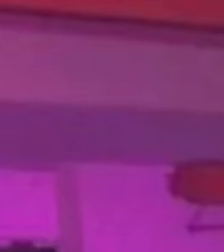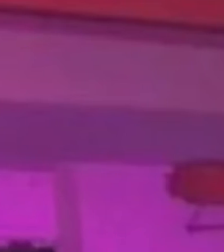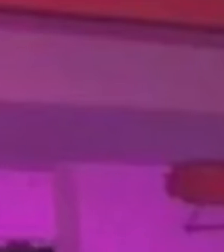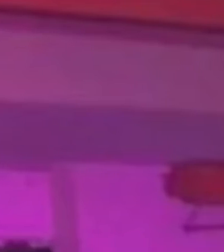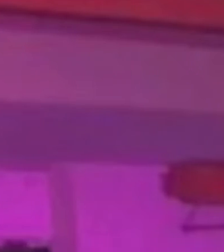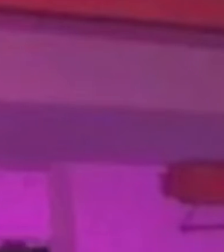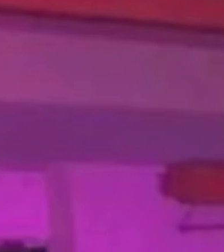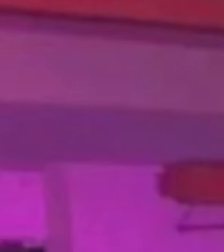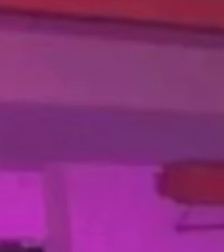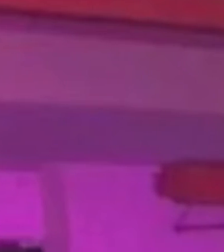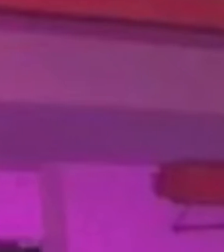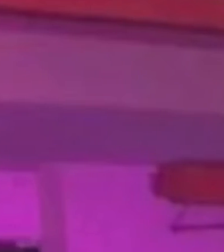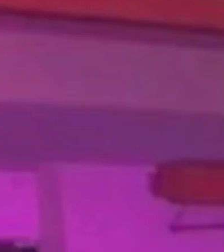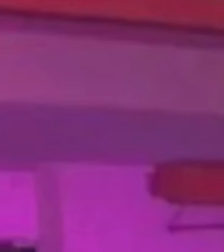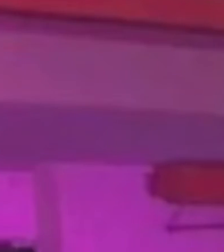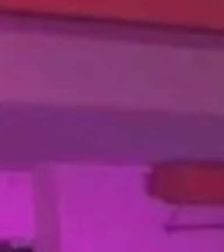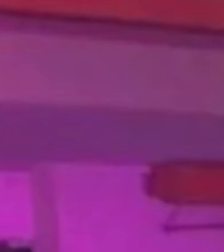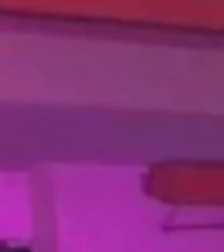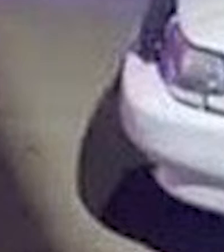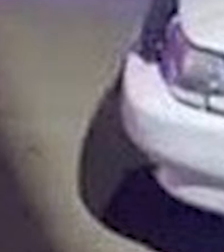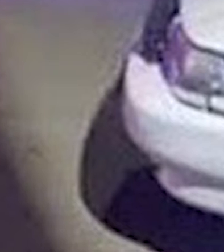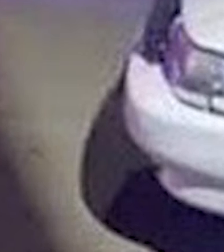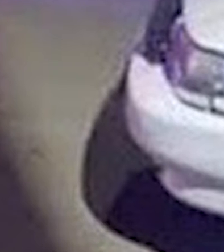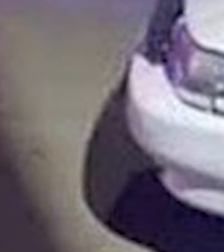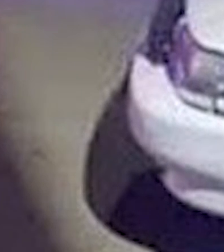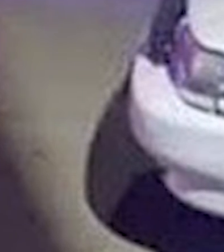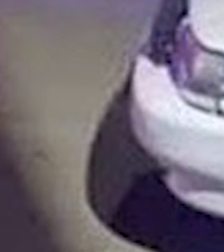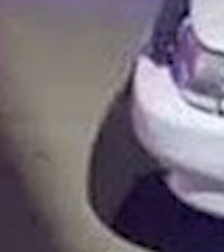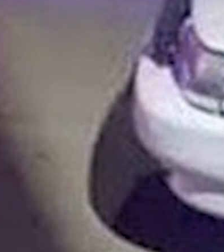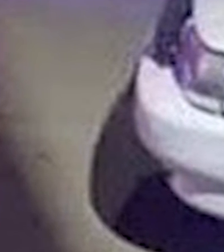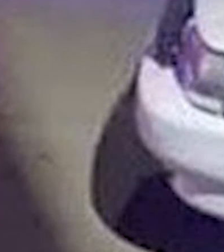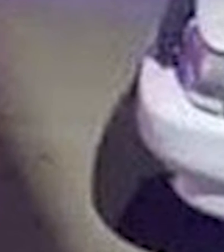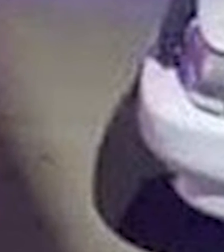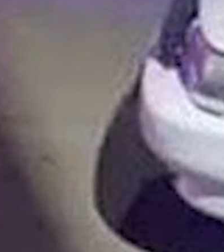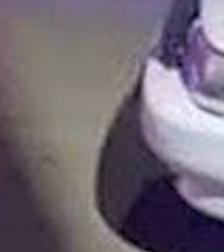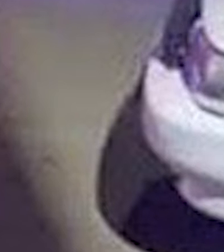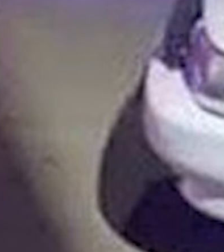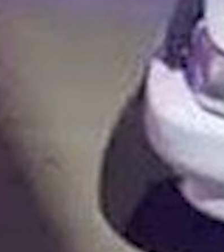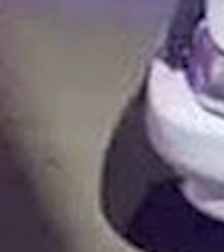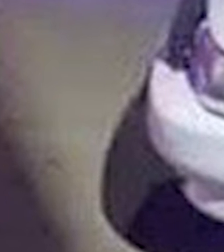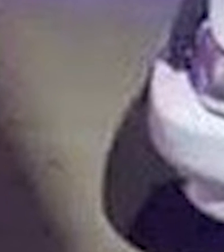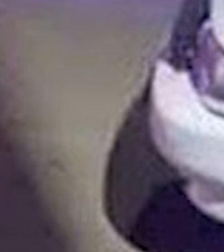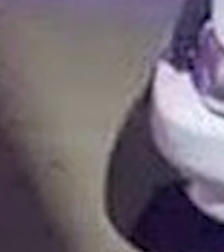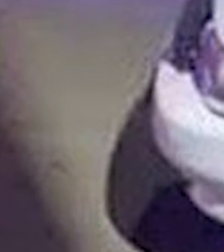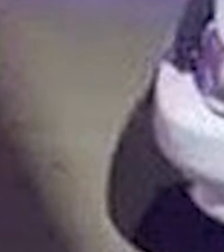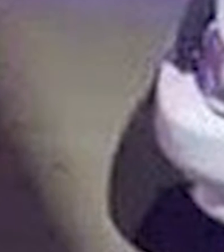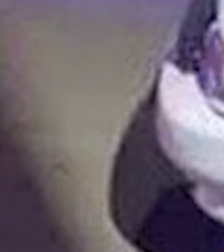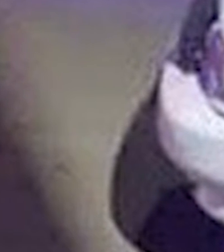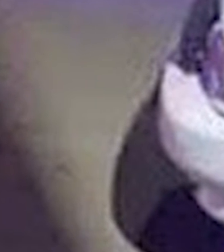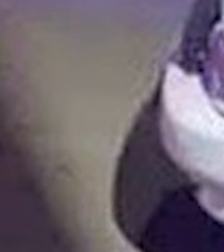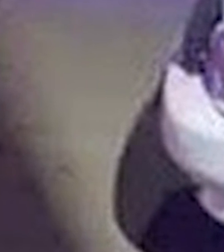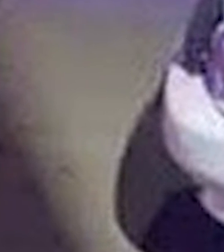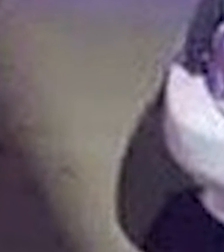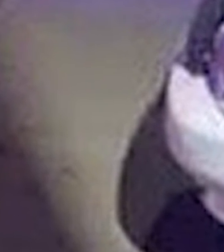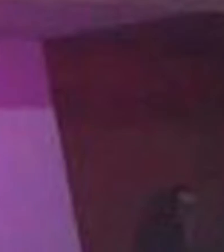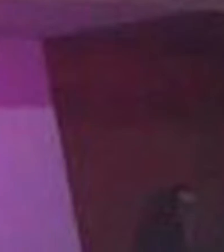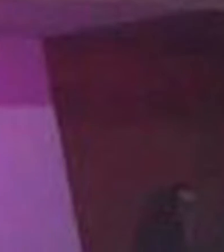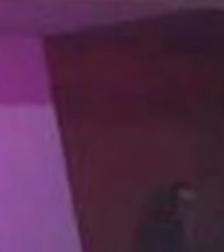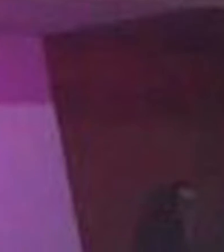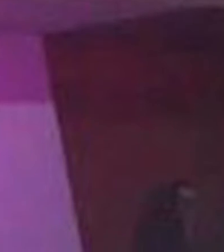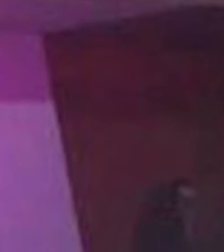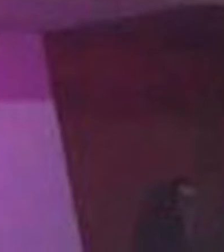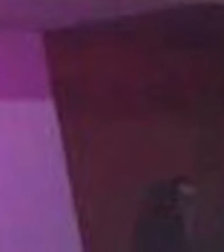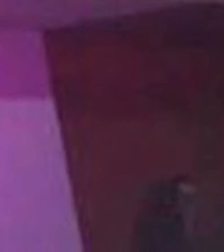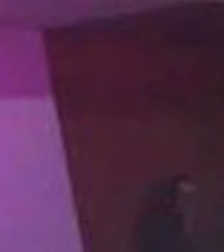por otro lado el mandatario se refirió a lo ocurrido en el municipio de Zacatlán donde dos personas perdieron la vida y 11 más resultaron con